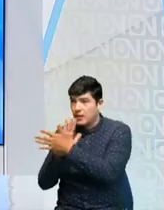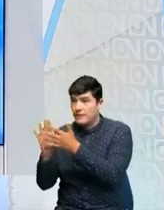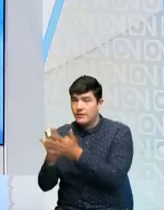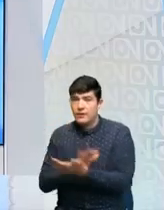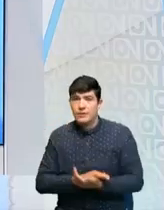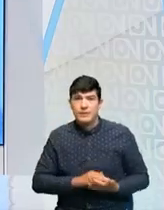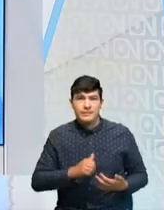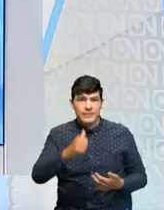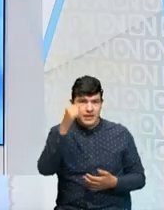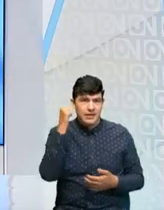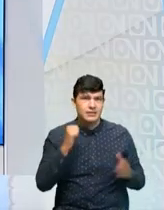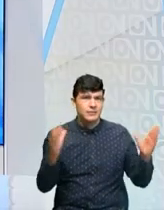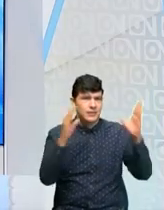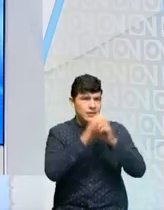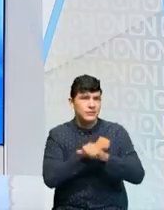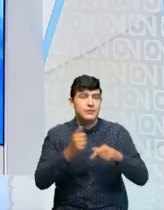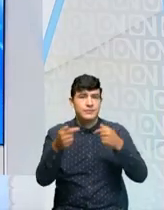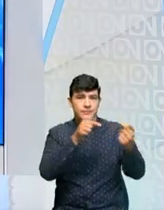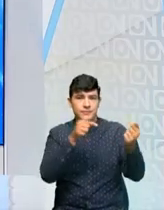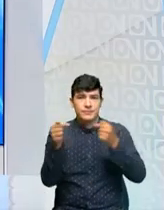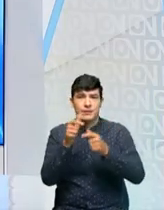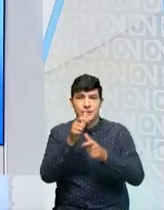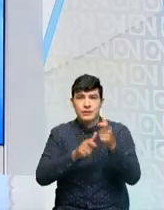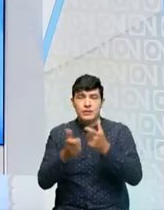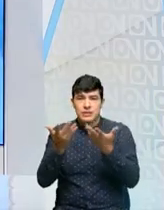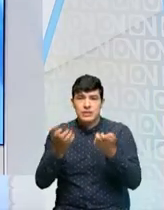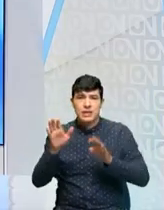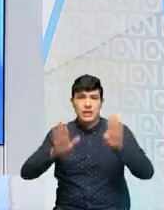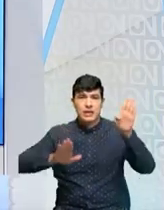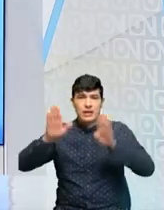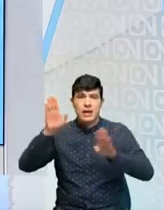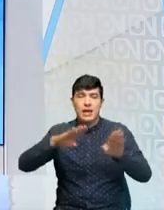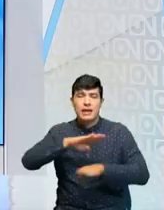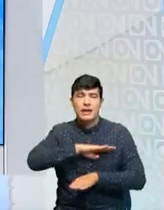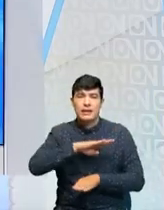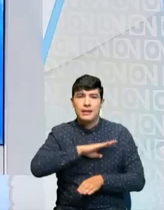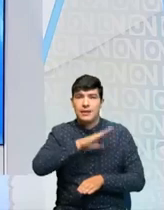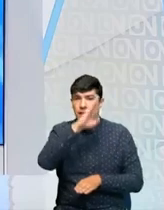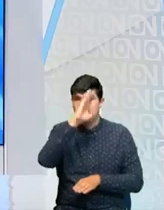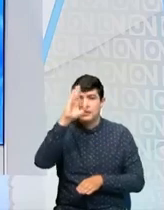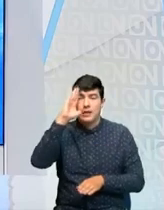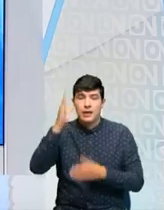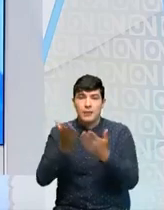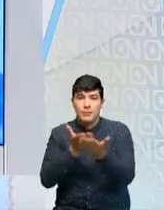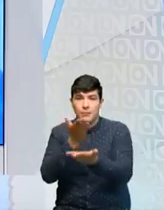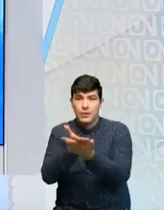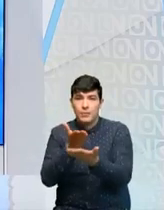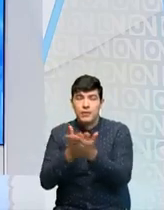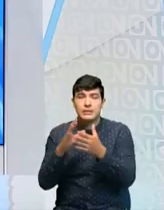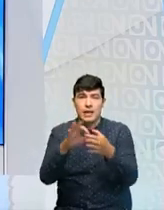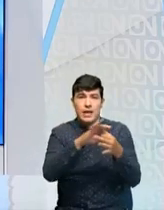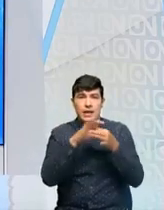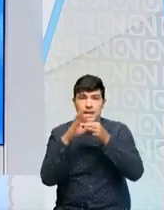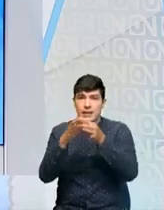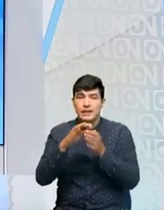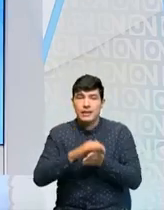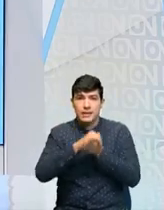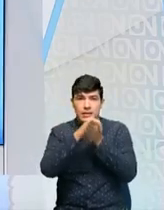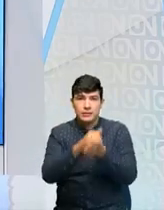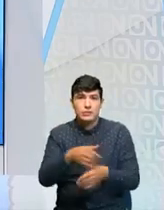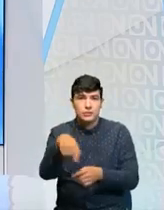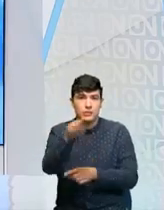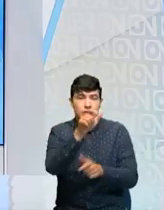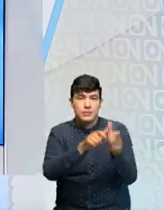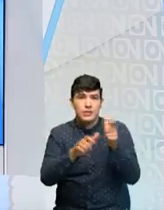Y ayer en la noche se llevó a cabo el debate de los candidatos a la alcaldía de San Gil. Propuestas, alianzas y gestiones permitieron a los